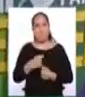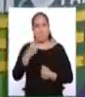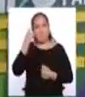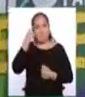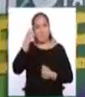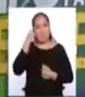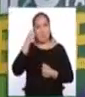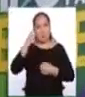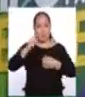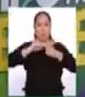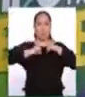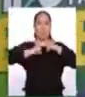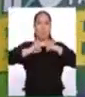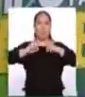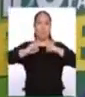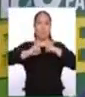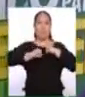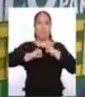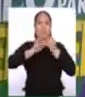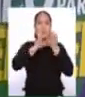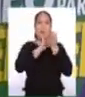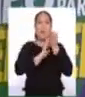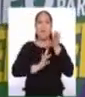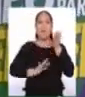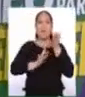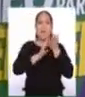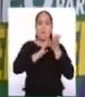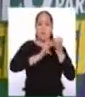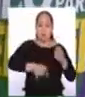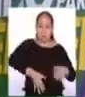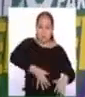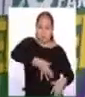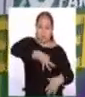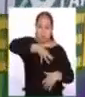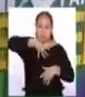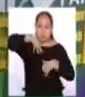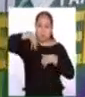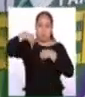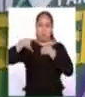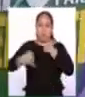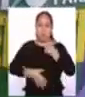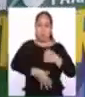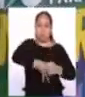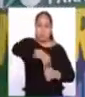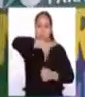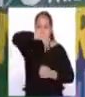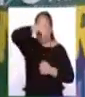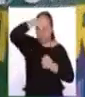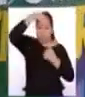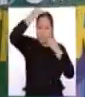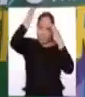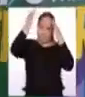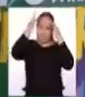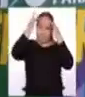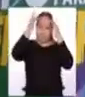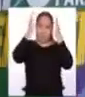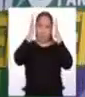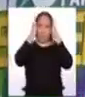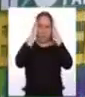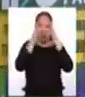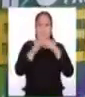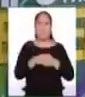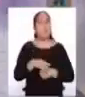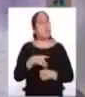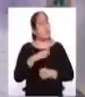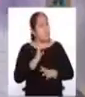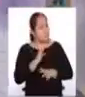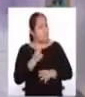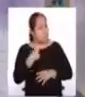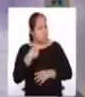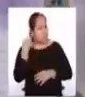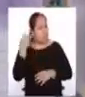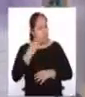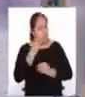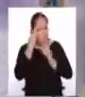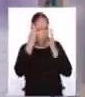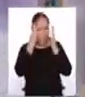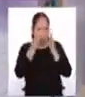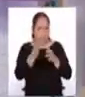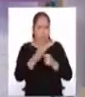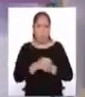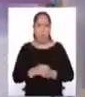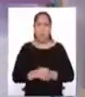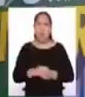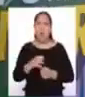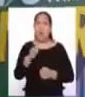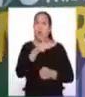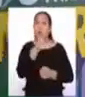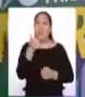ejercicio hace que la sangre irrigue mejor por tu cuerpo y cerebro. No te pases, yo siempre tomo atención y estoy muy atento a todo. Y otra